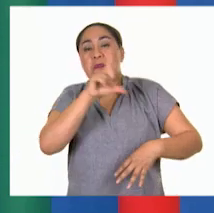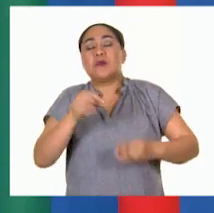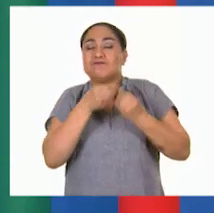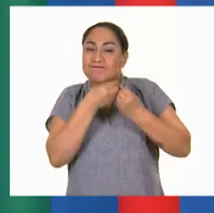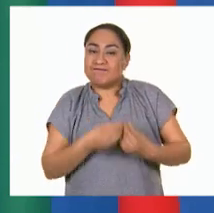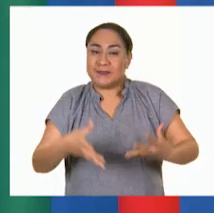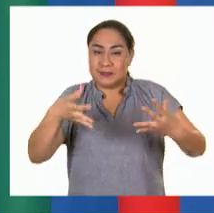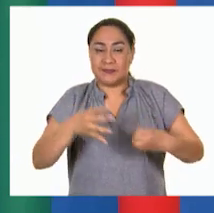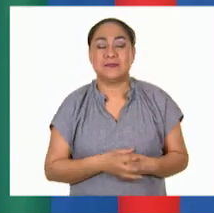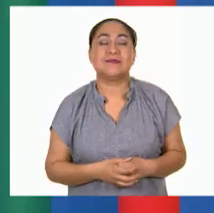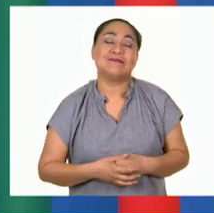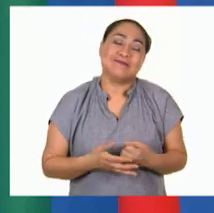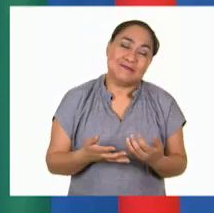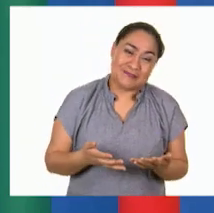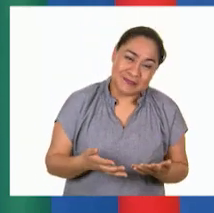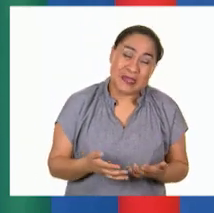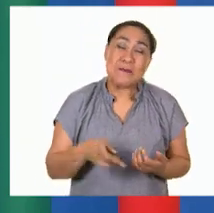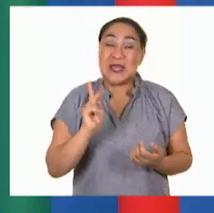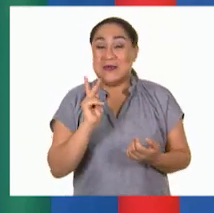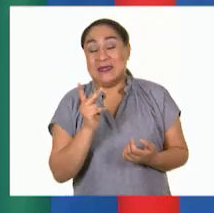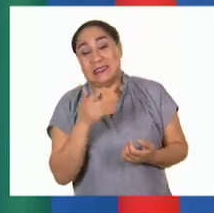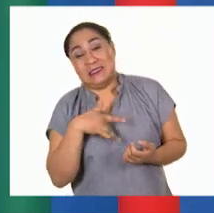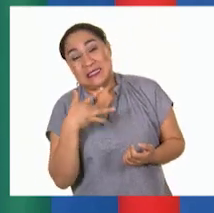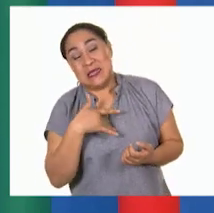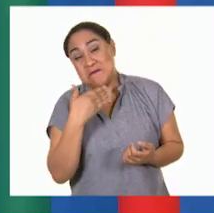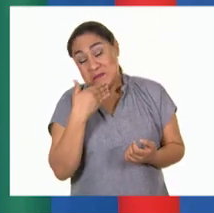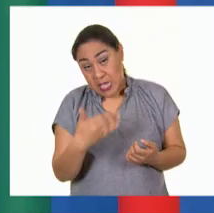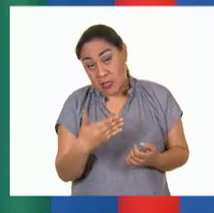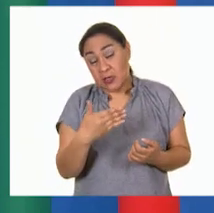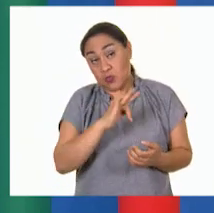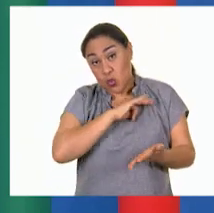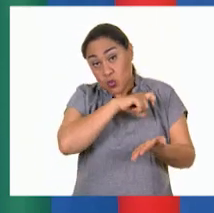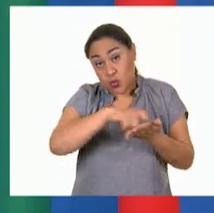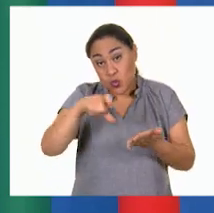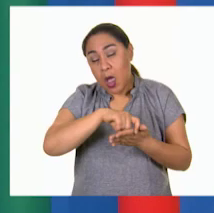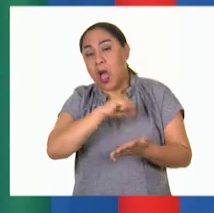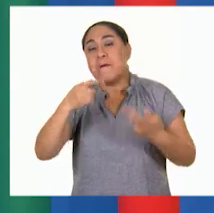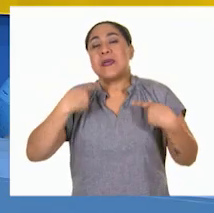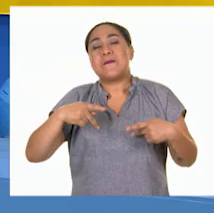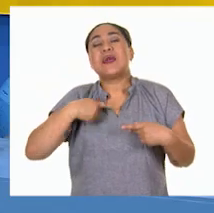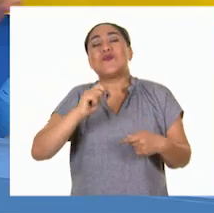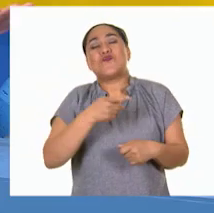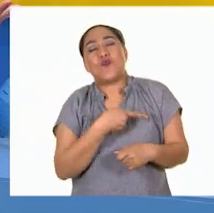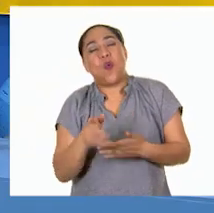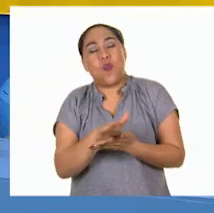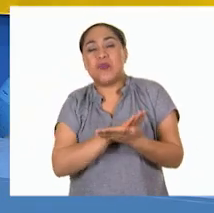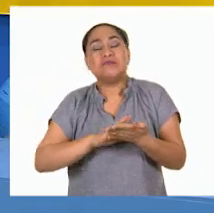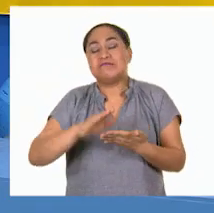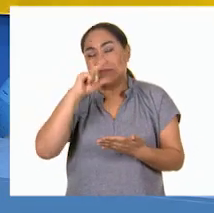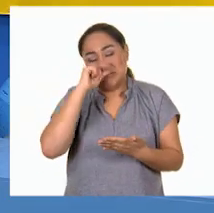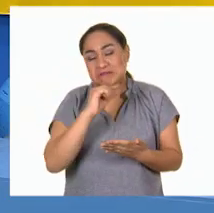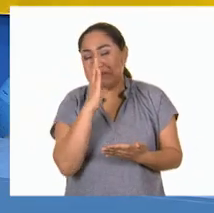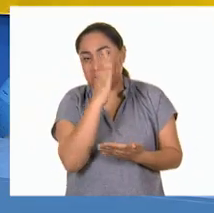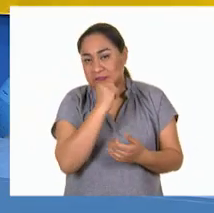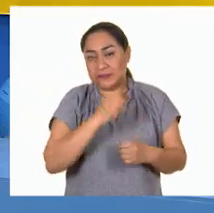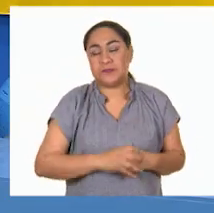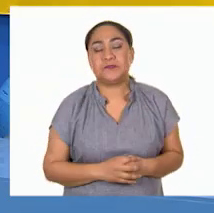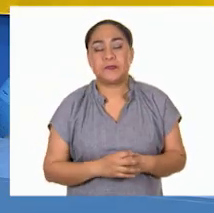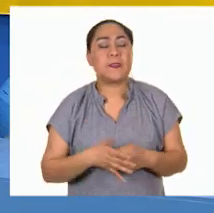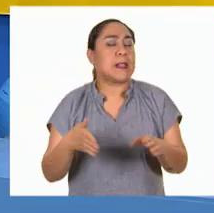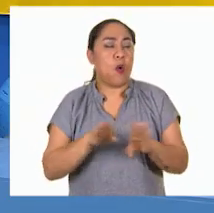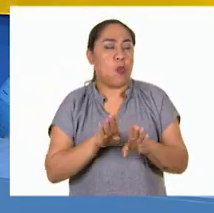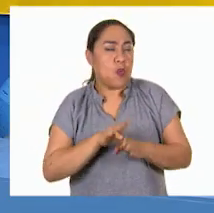populares, aunque nunca fueron muy accesibles para las personas de clase más baja. Correcto. Una prueba